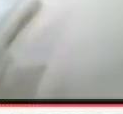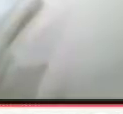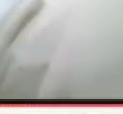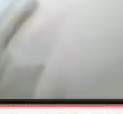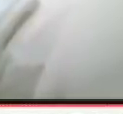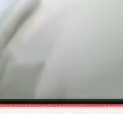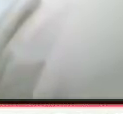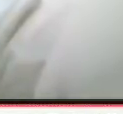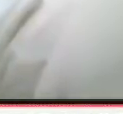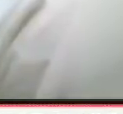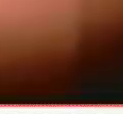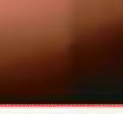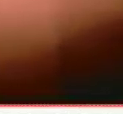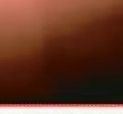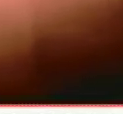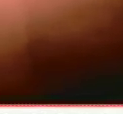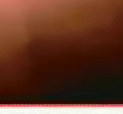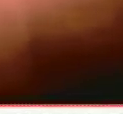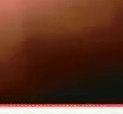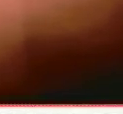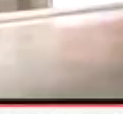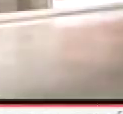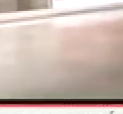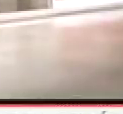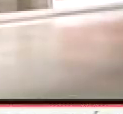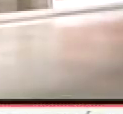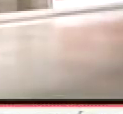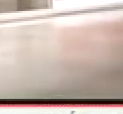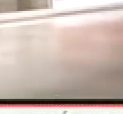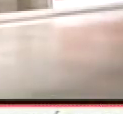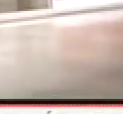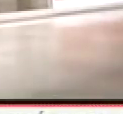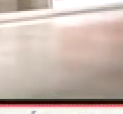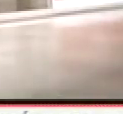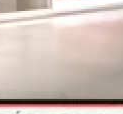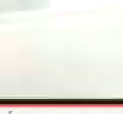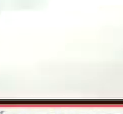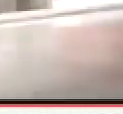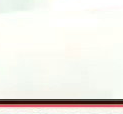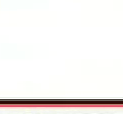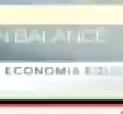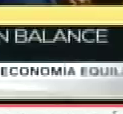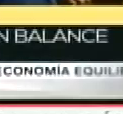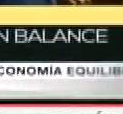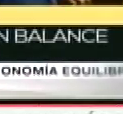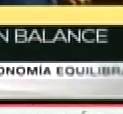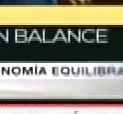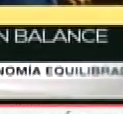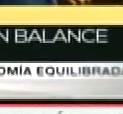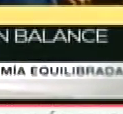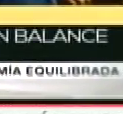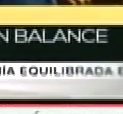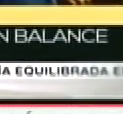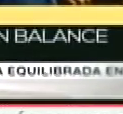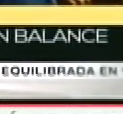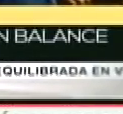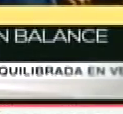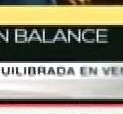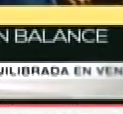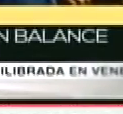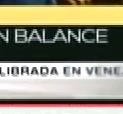y reivindicaciones con la celebración de la primera década de nacionalización del Banco de Venezuela. Yo soy el